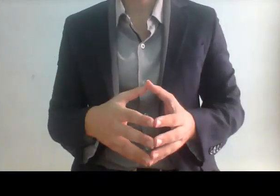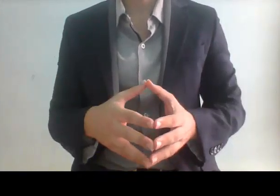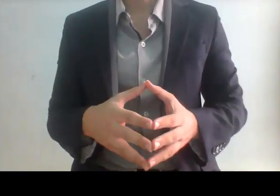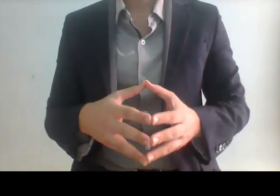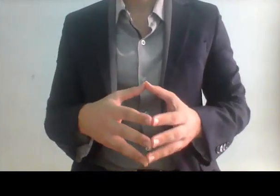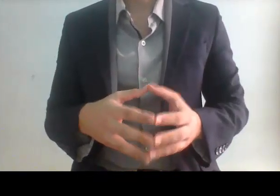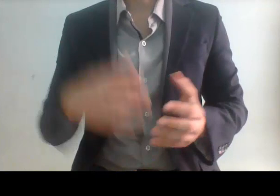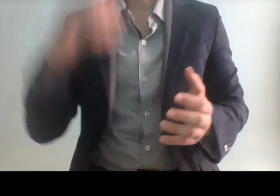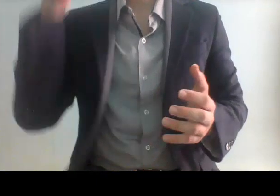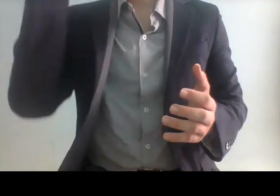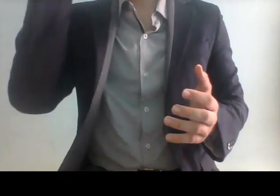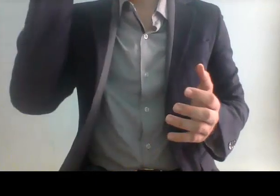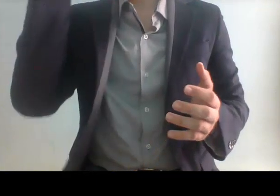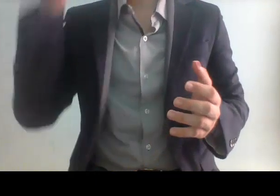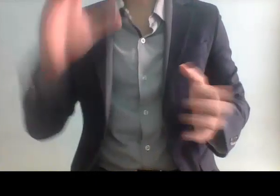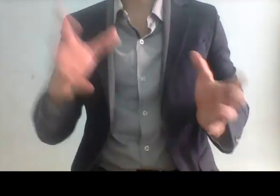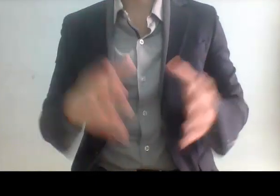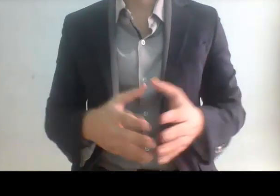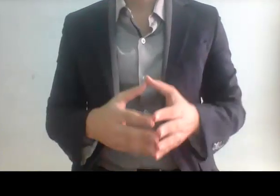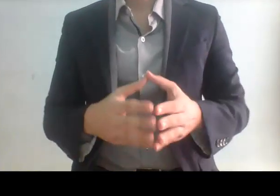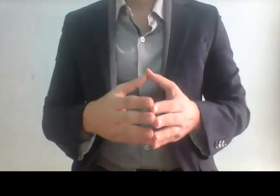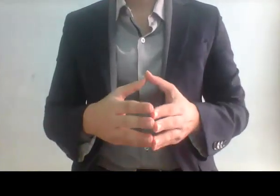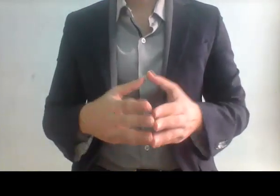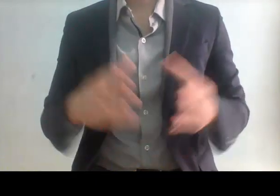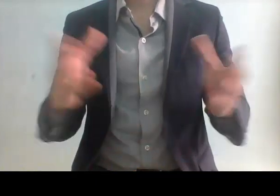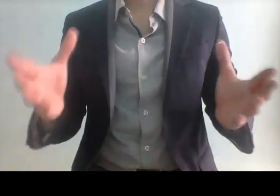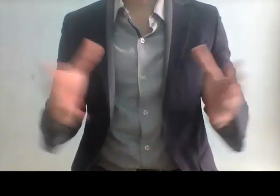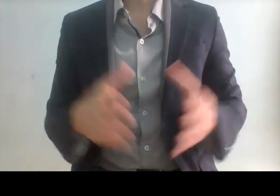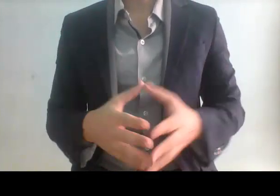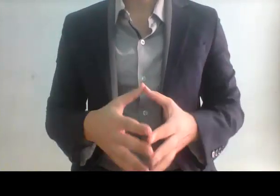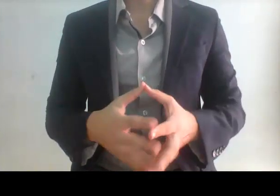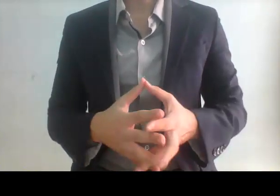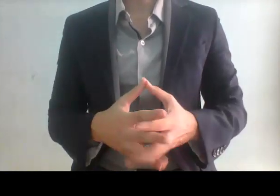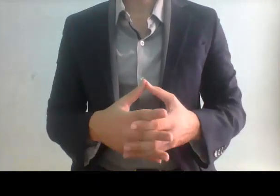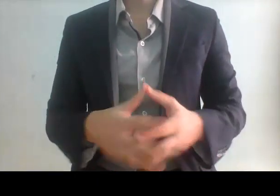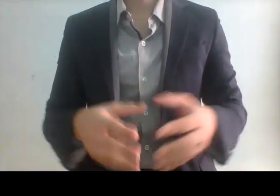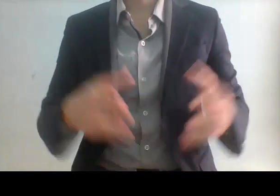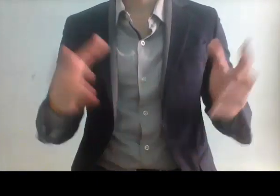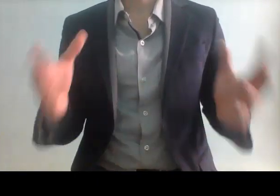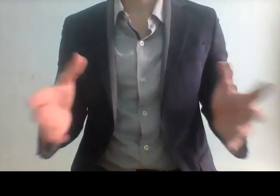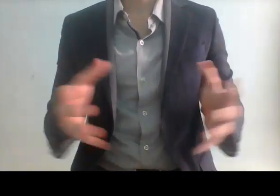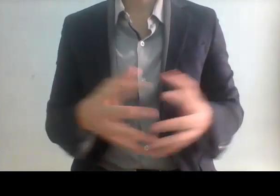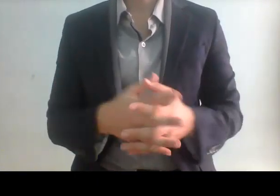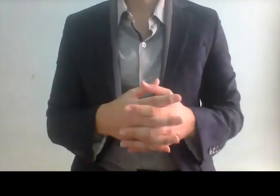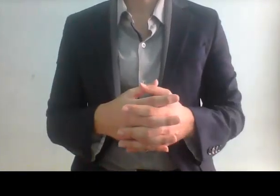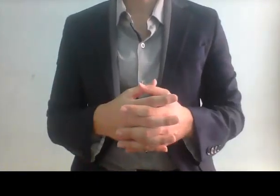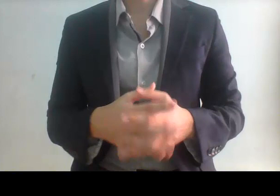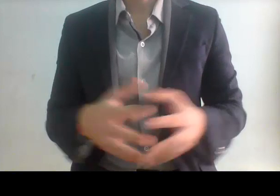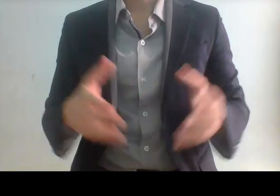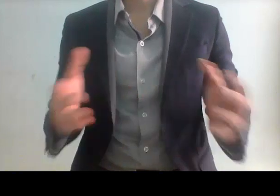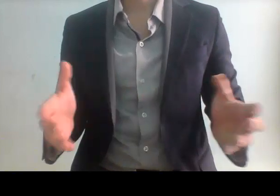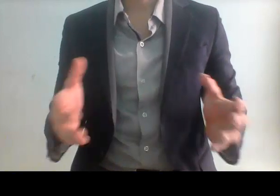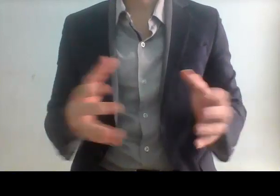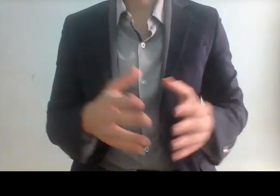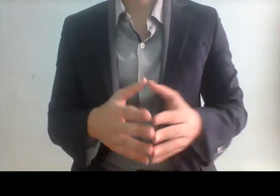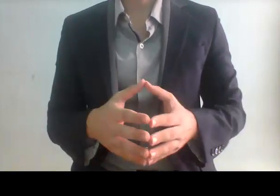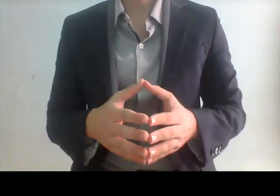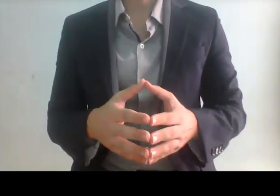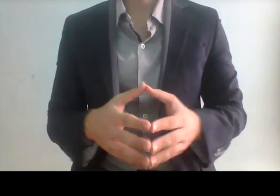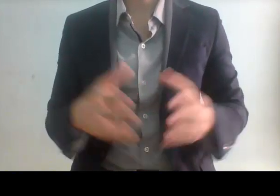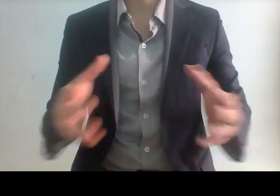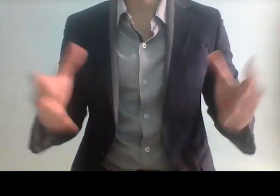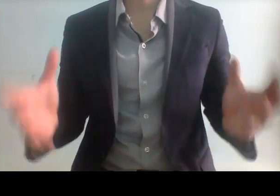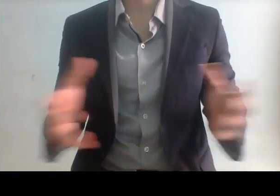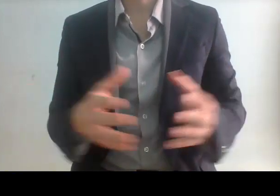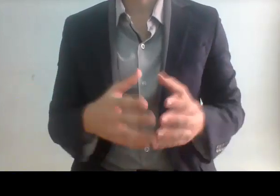en 8, o un poquito más, poquito menos. Pero yo les pongo en relación algo muy importante que ustedes mismos pueden corroborar. España se estima que va a